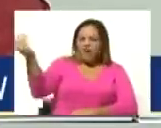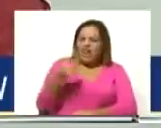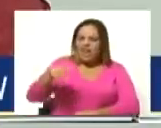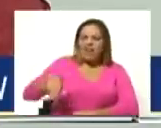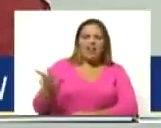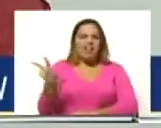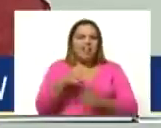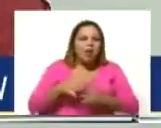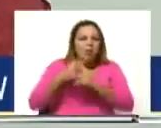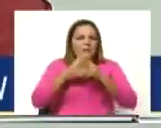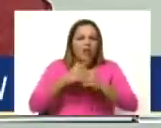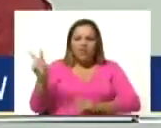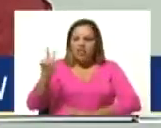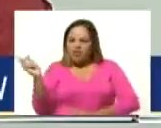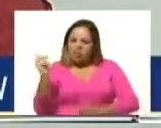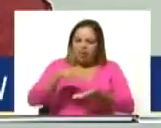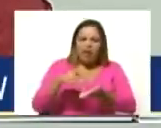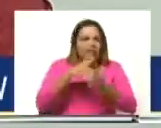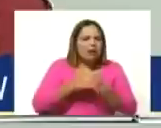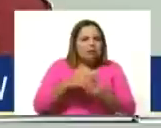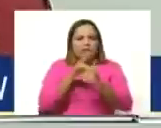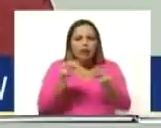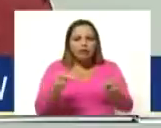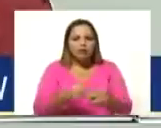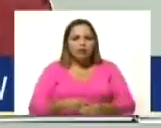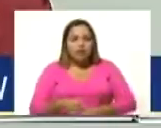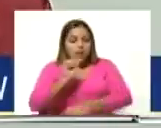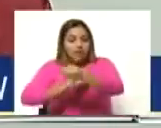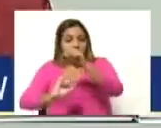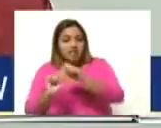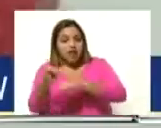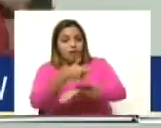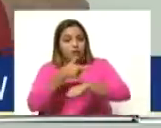hecho por el gobierno de Biden.